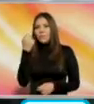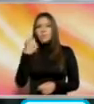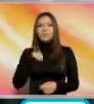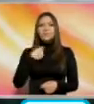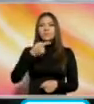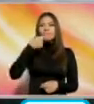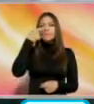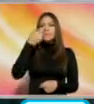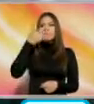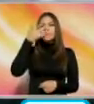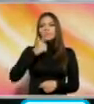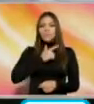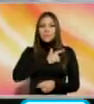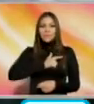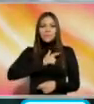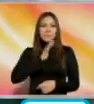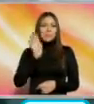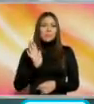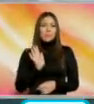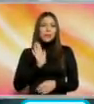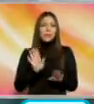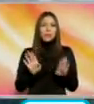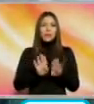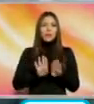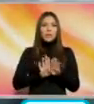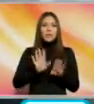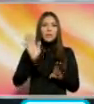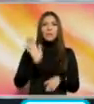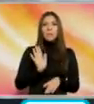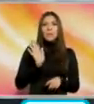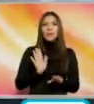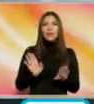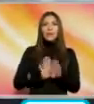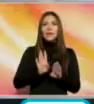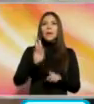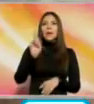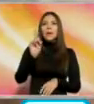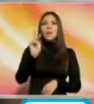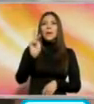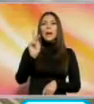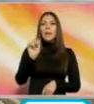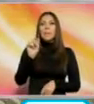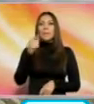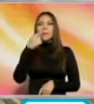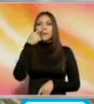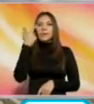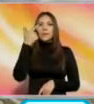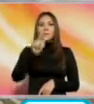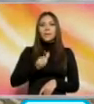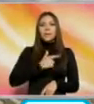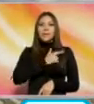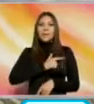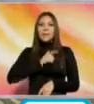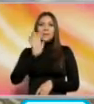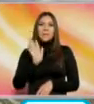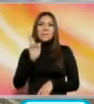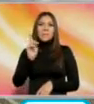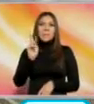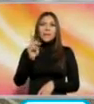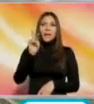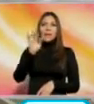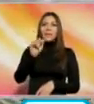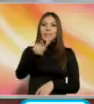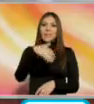porque es como, pues no sé, yo siento como un poco como a papitas fritas, como algo así, no sé. A papitas fritas. No te lo